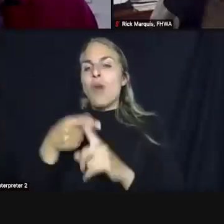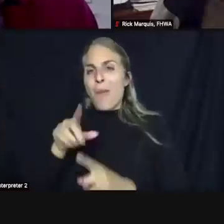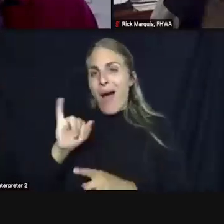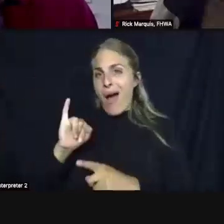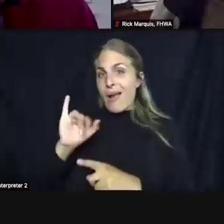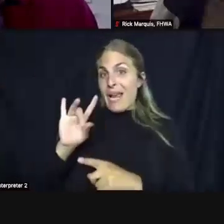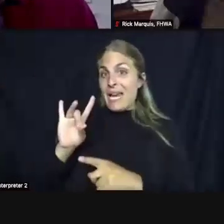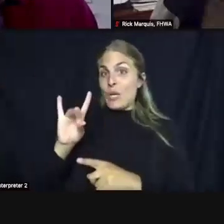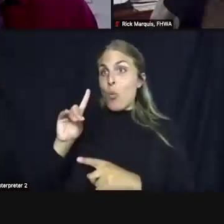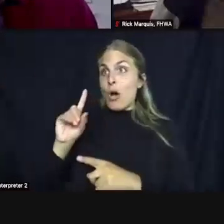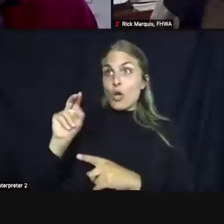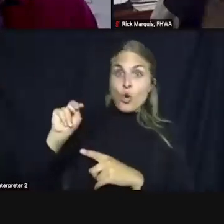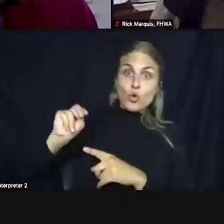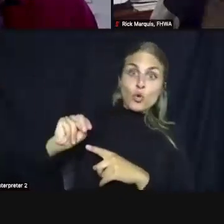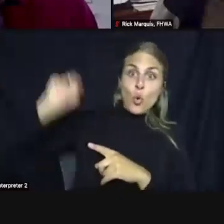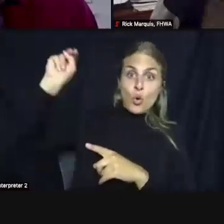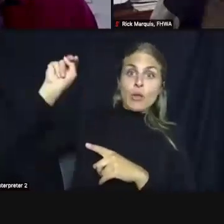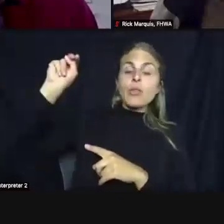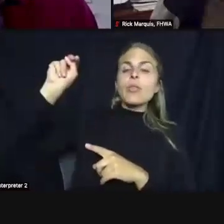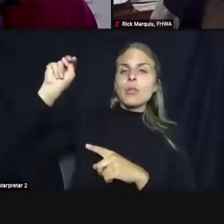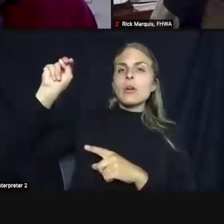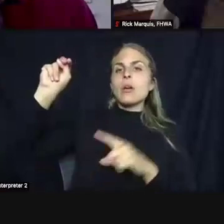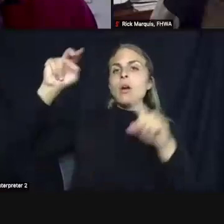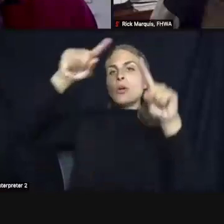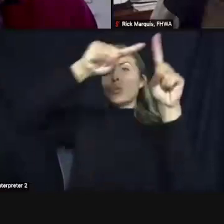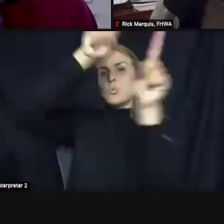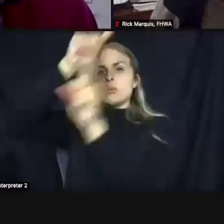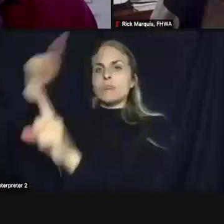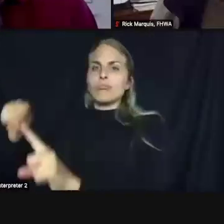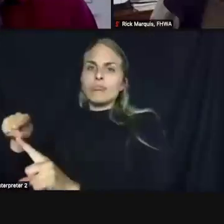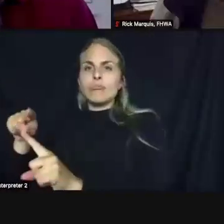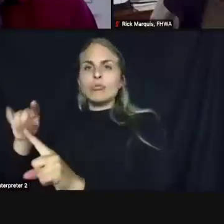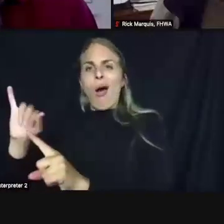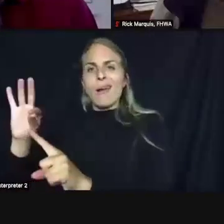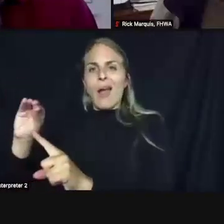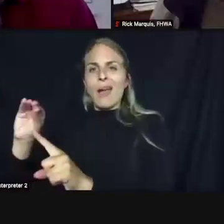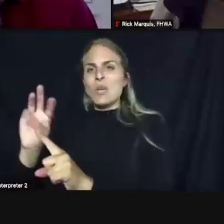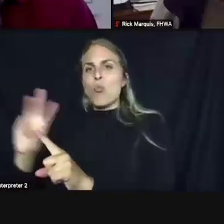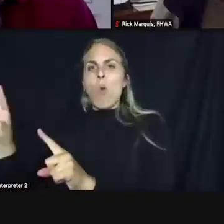buscando una alternativa del I-81 norte hasta